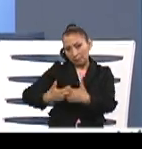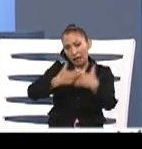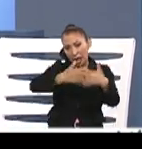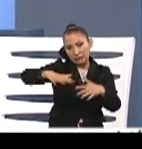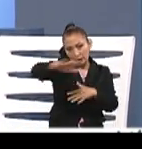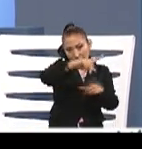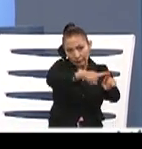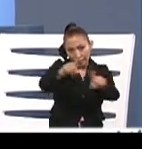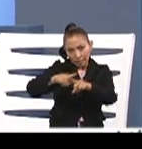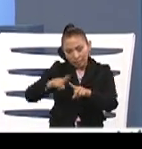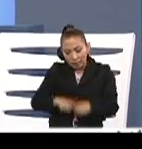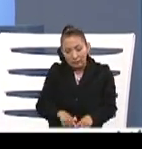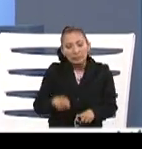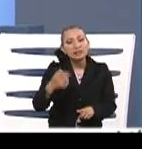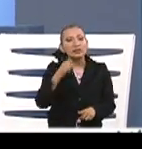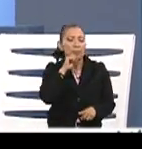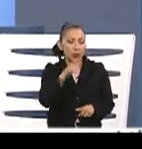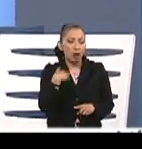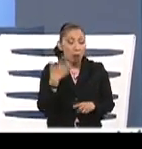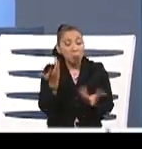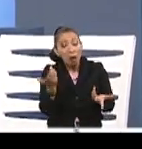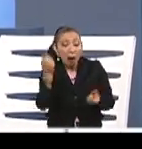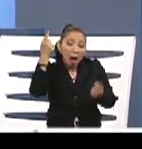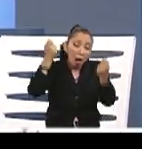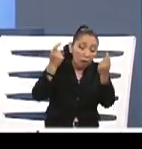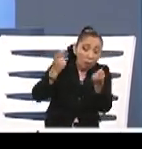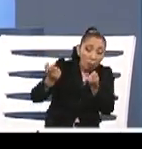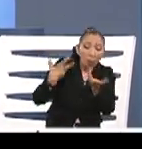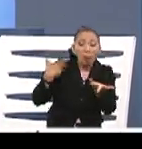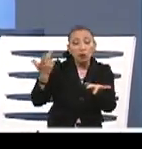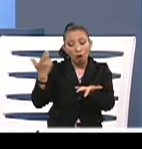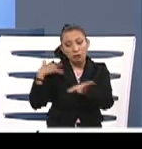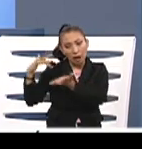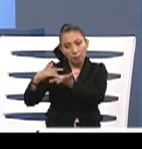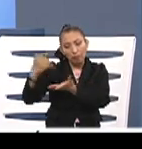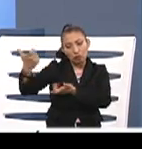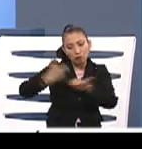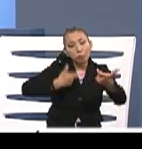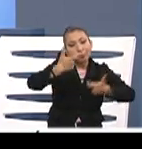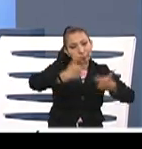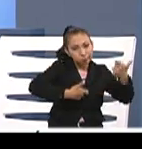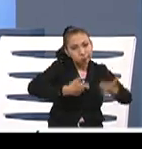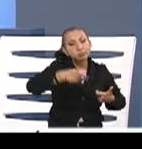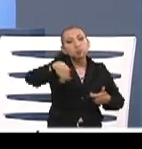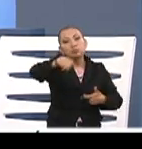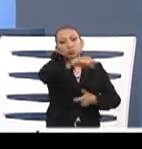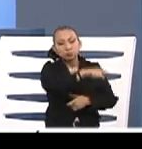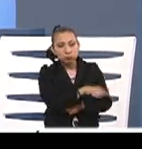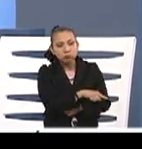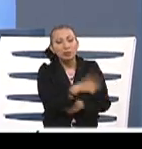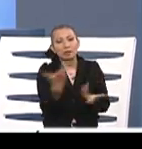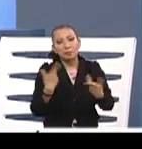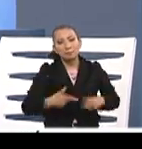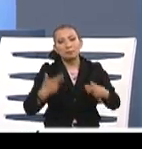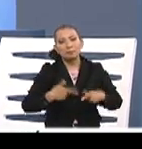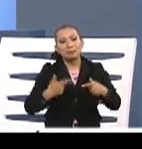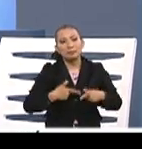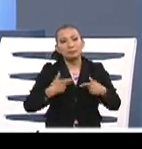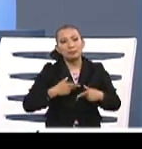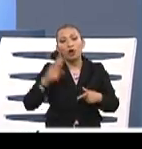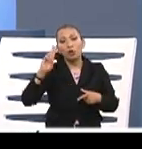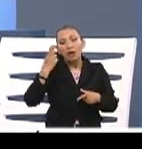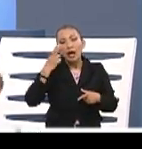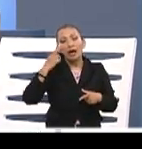también. Y hemos recibido por ahí algunos apoyos por parte de gente de